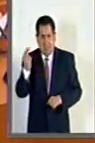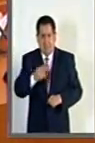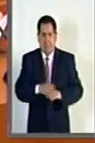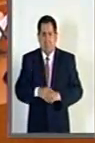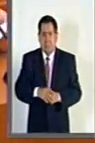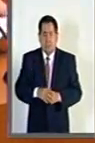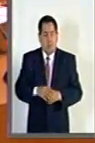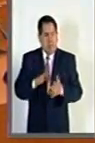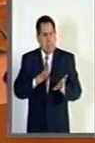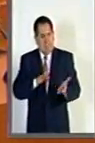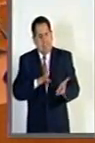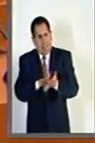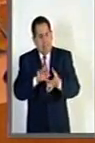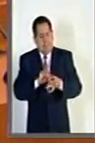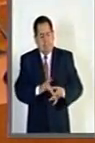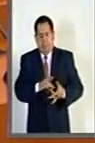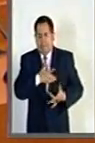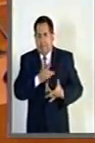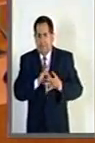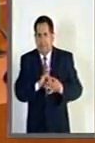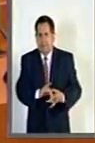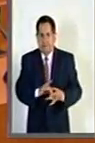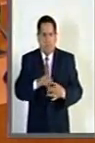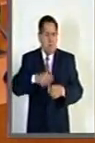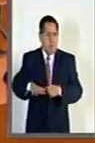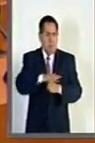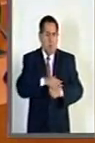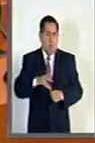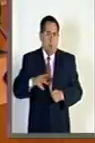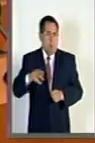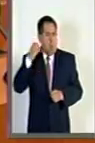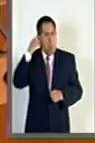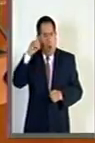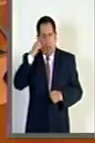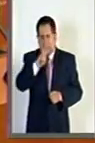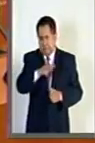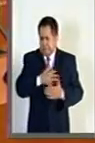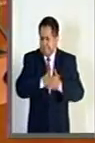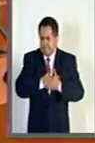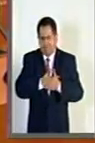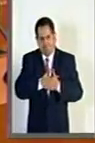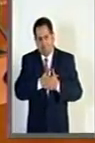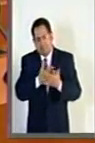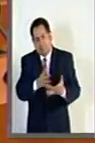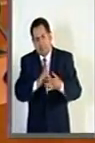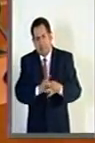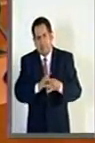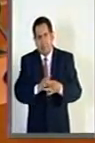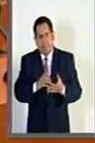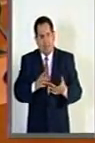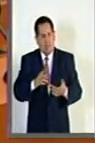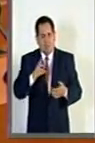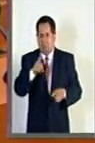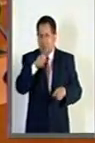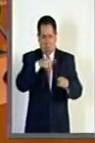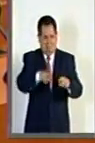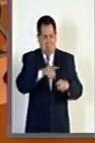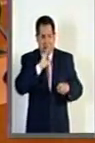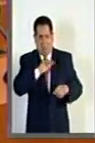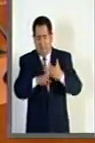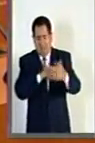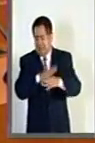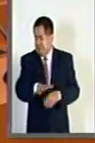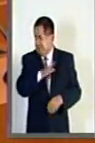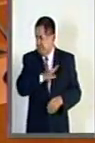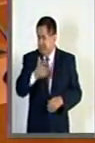ser solidarios con el problema que ataca a todos los oaxaqueños y hacemos nuestro, condenamos enérgicamente los hechos